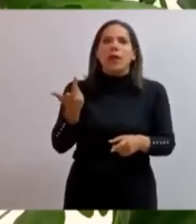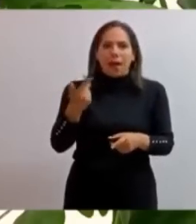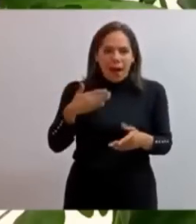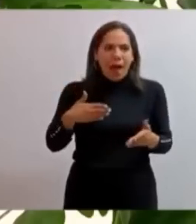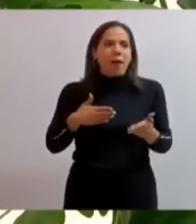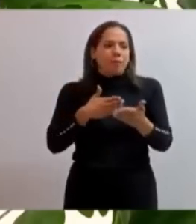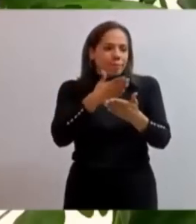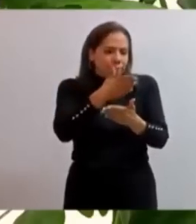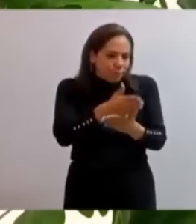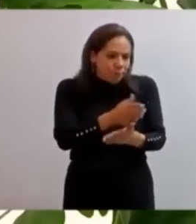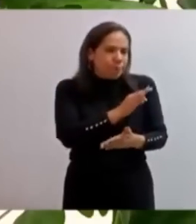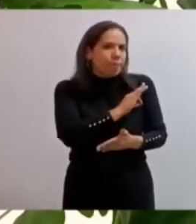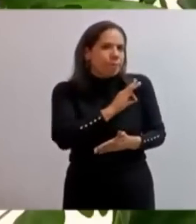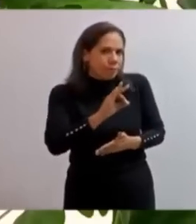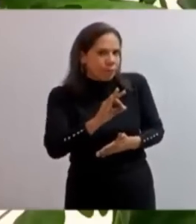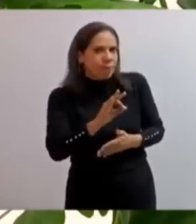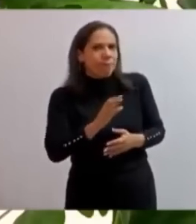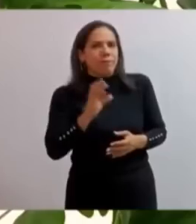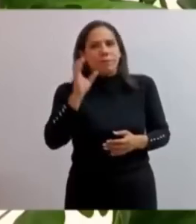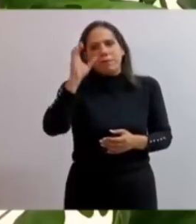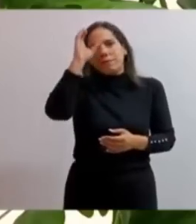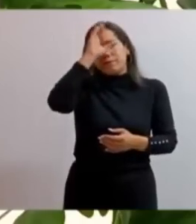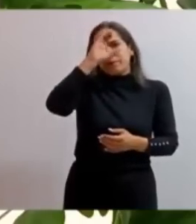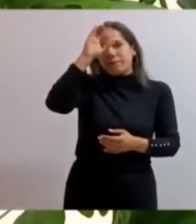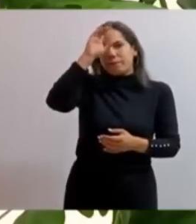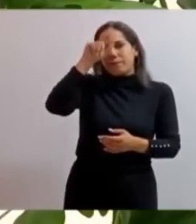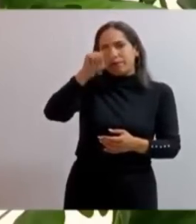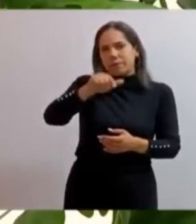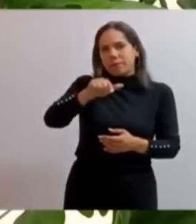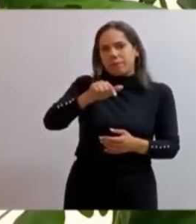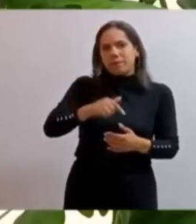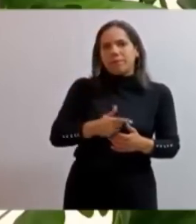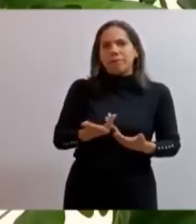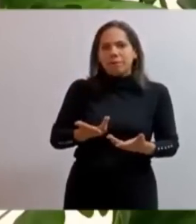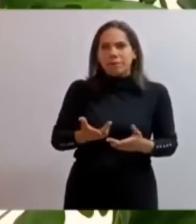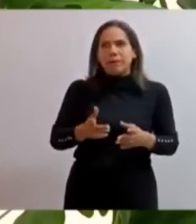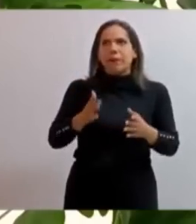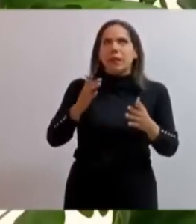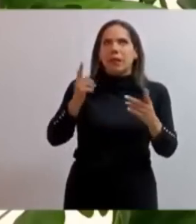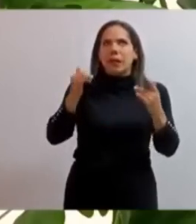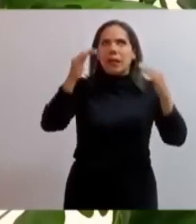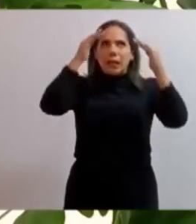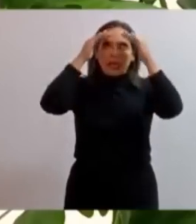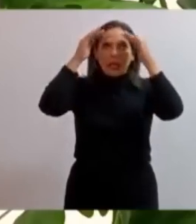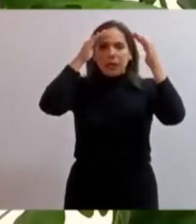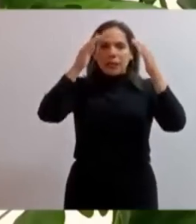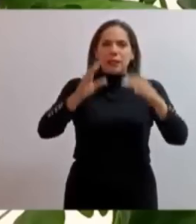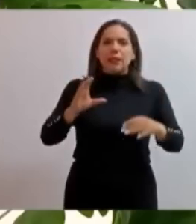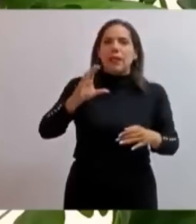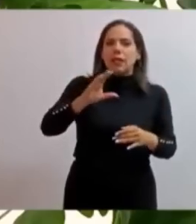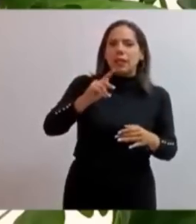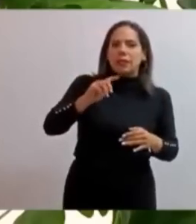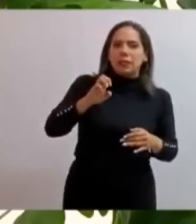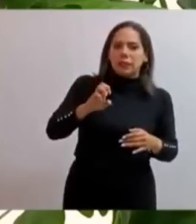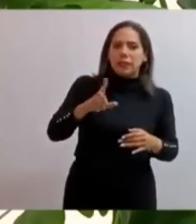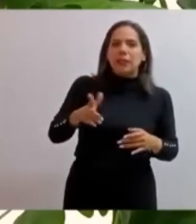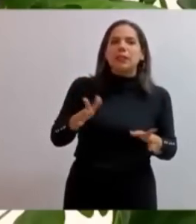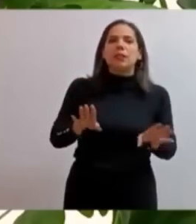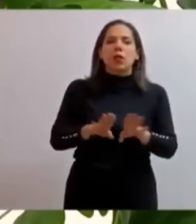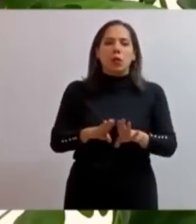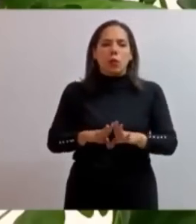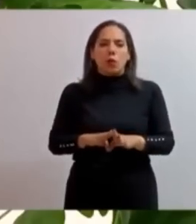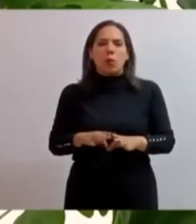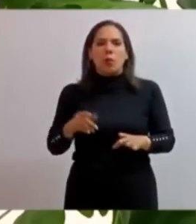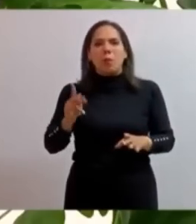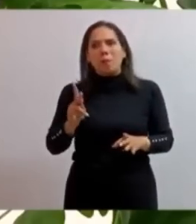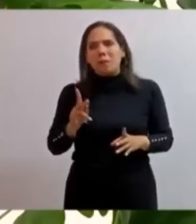Técnico Escolar, aunque el Consejo Técnico diga, es que los lineamientos marcan esta ruta, pero es que mi realidad está